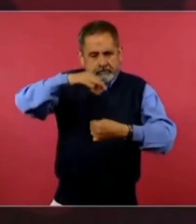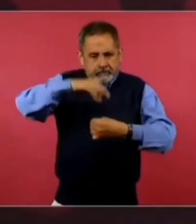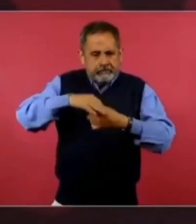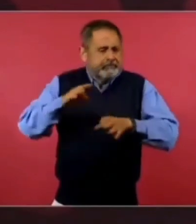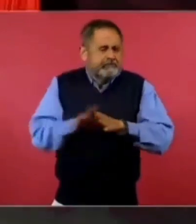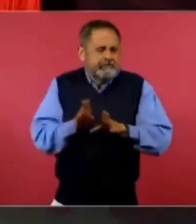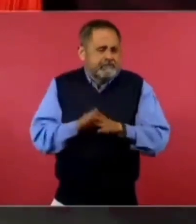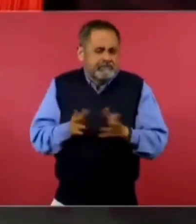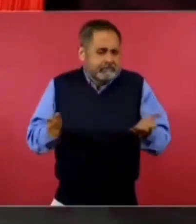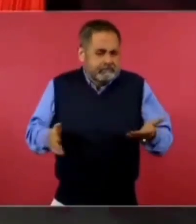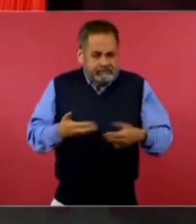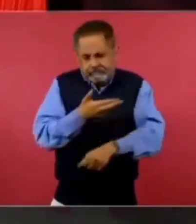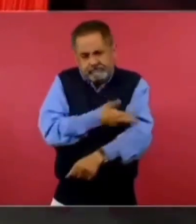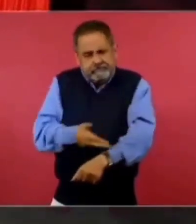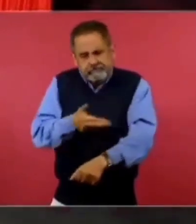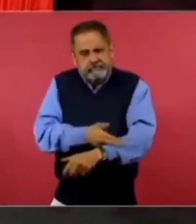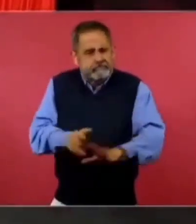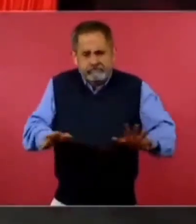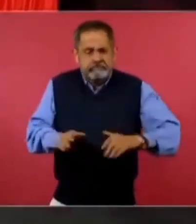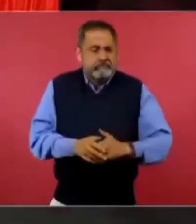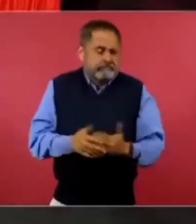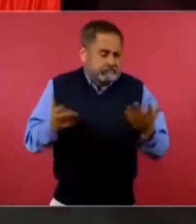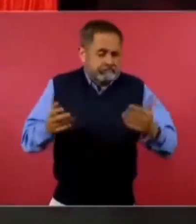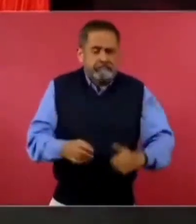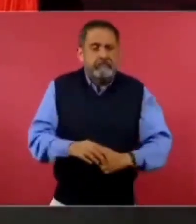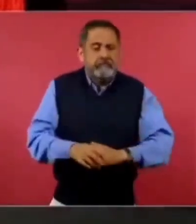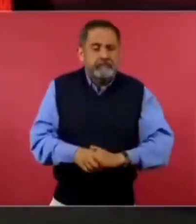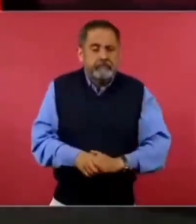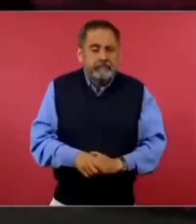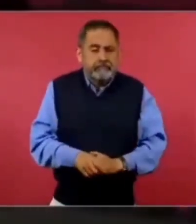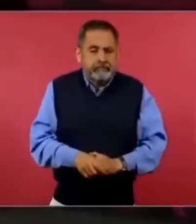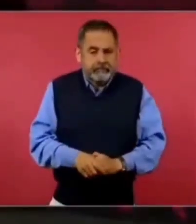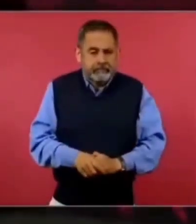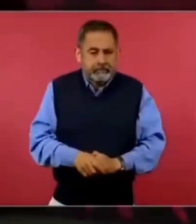y que se